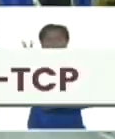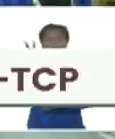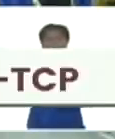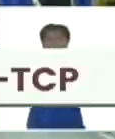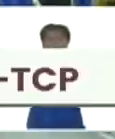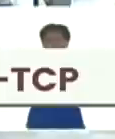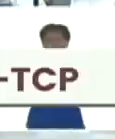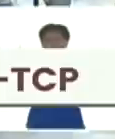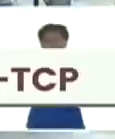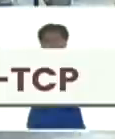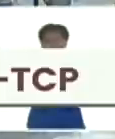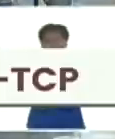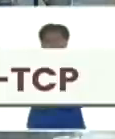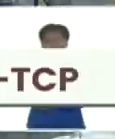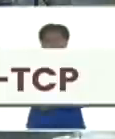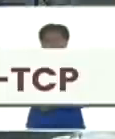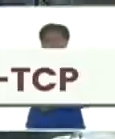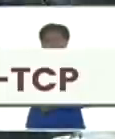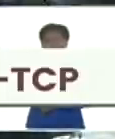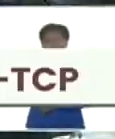Maduro.